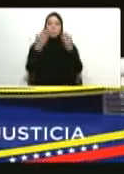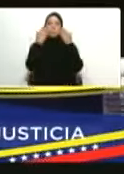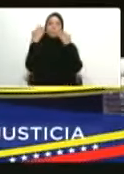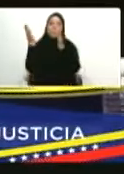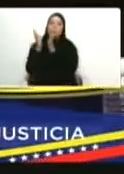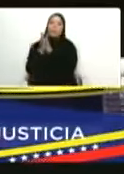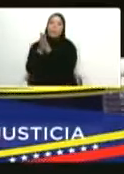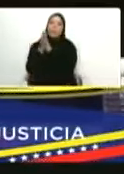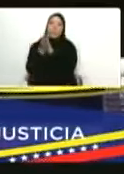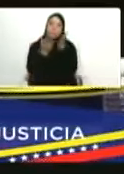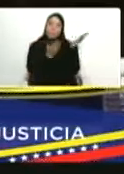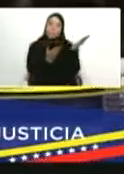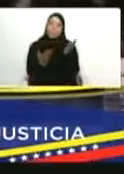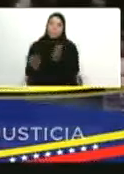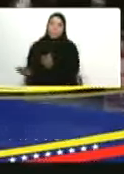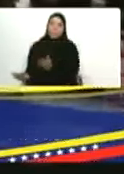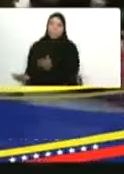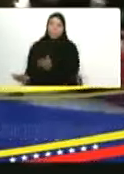favor, magistrados.